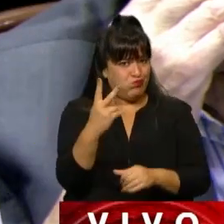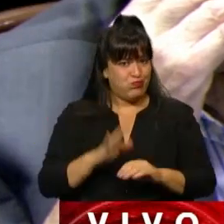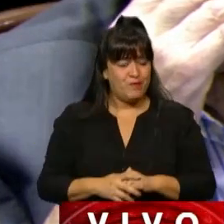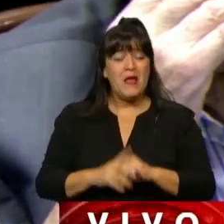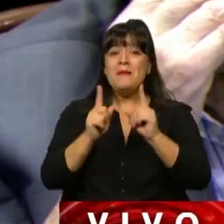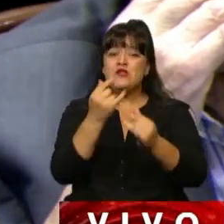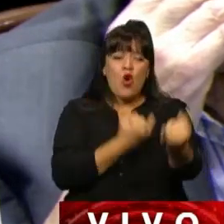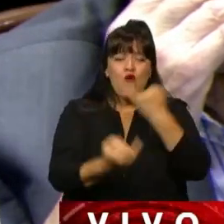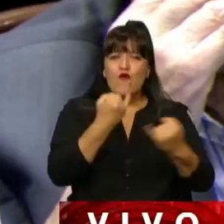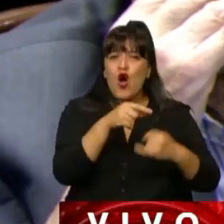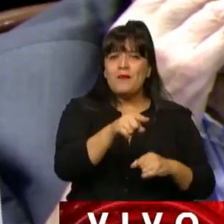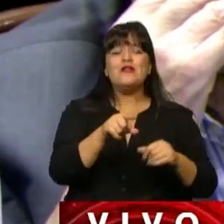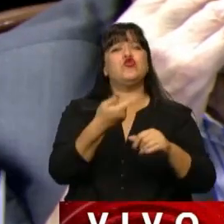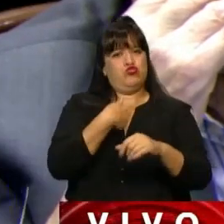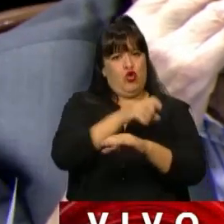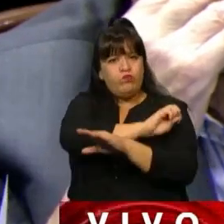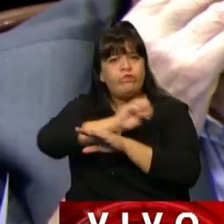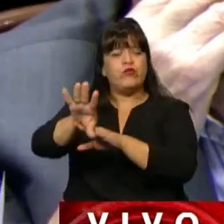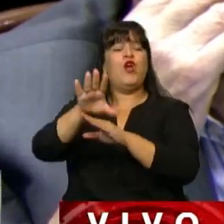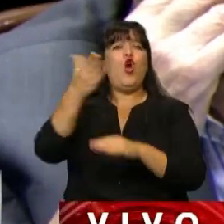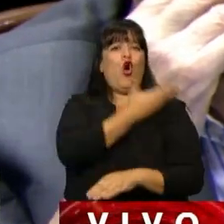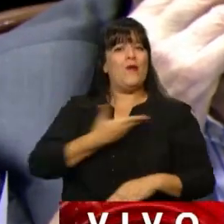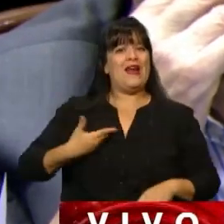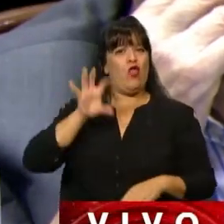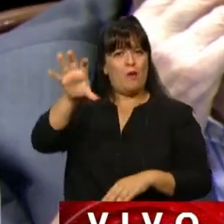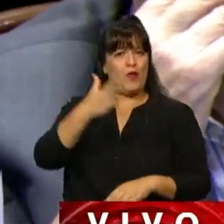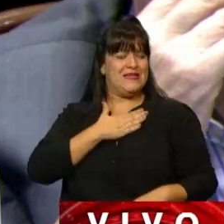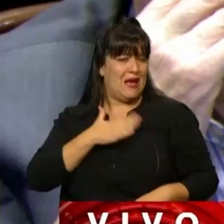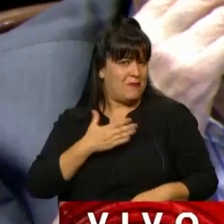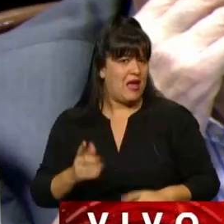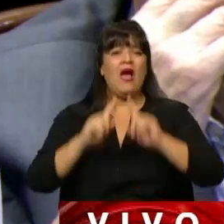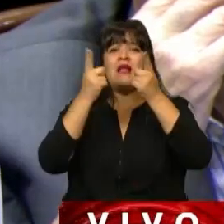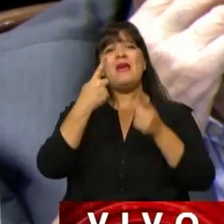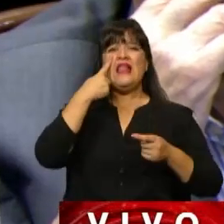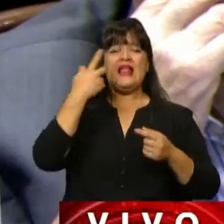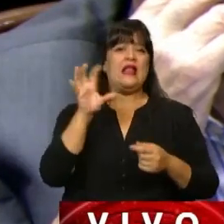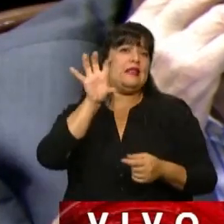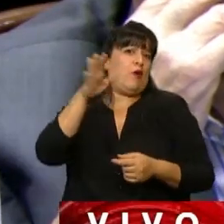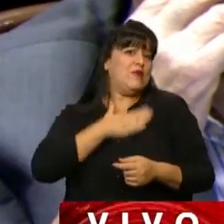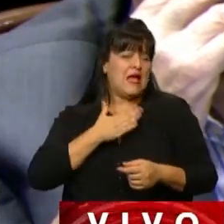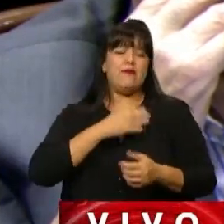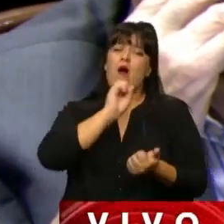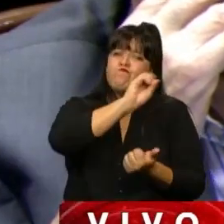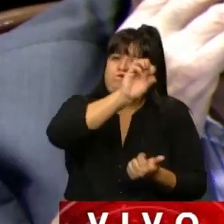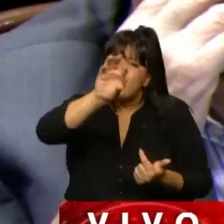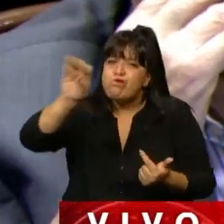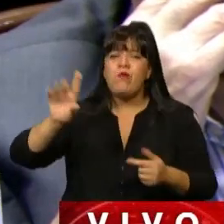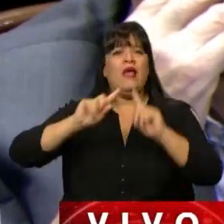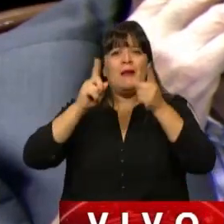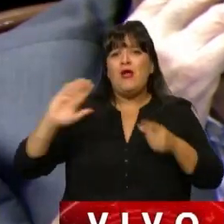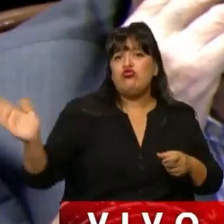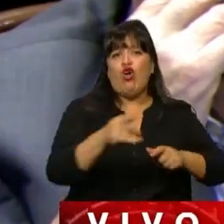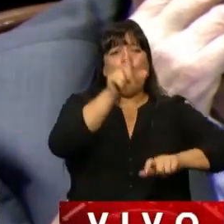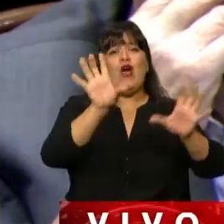esa información se la envié al gobernador de mi provincia, se lo envié a los intendentes de mi provincia, se los envié a todas